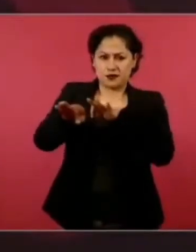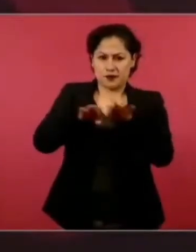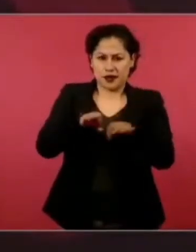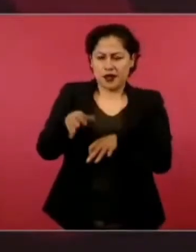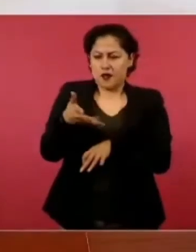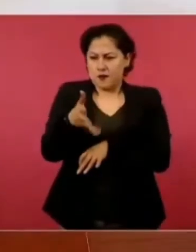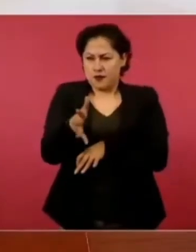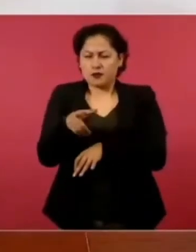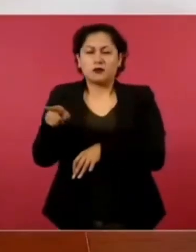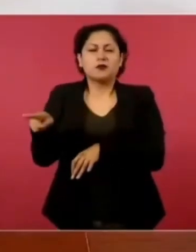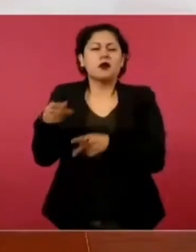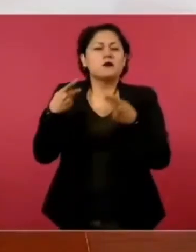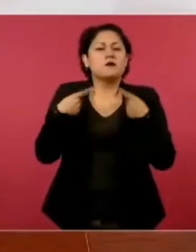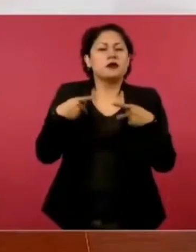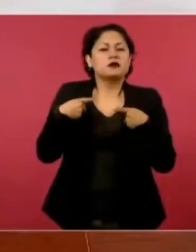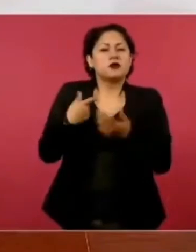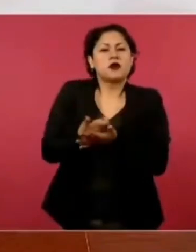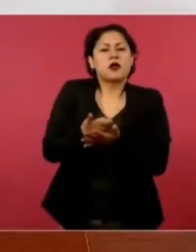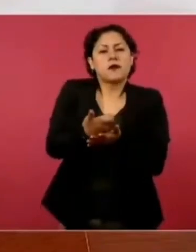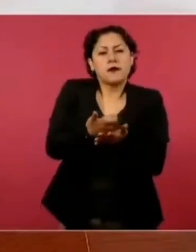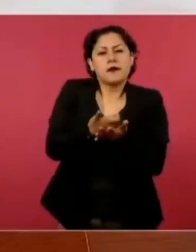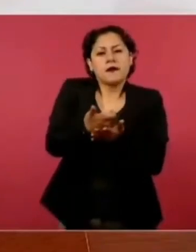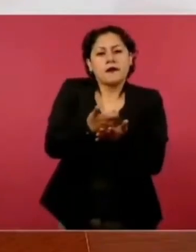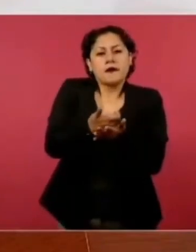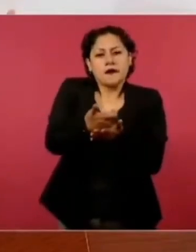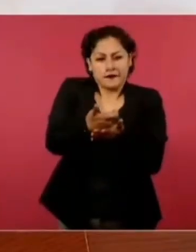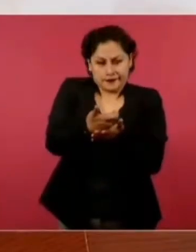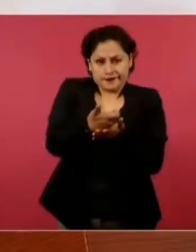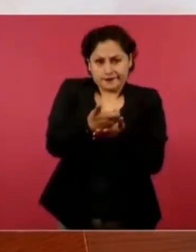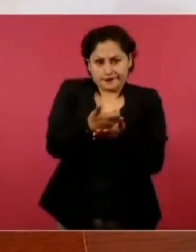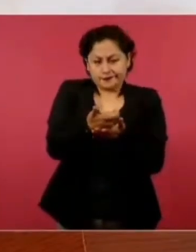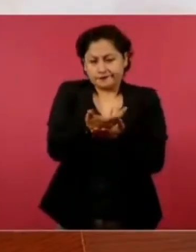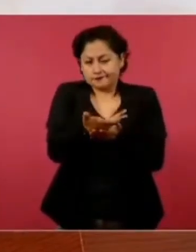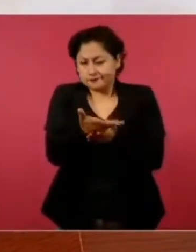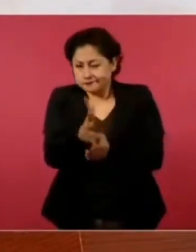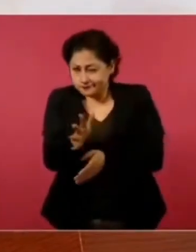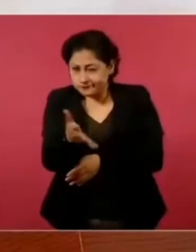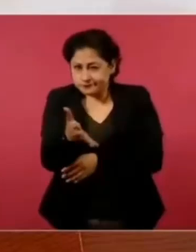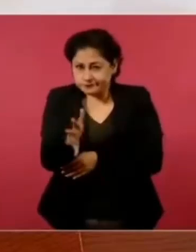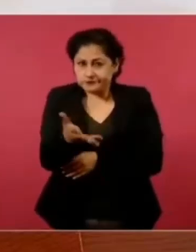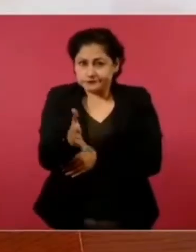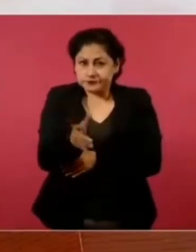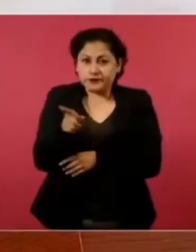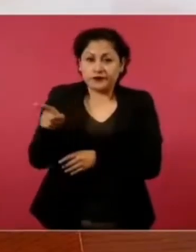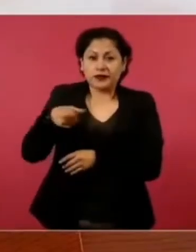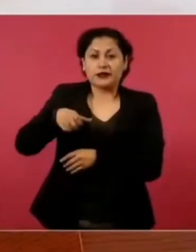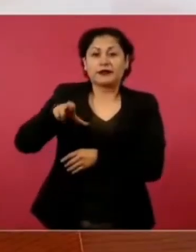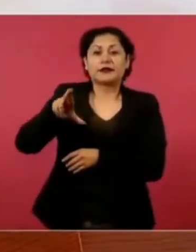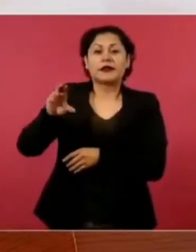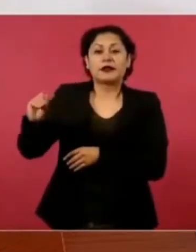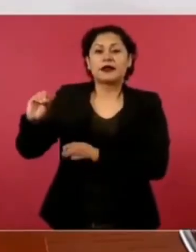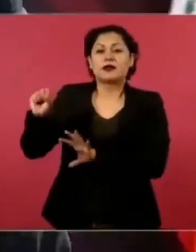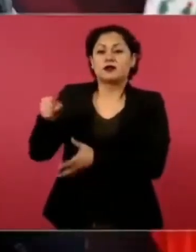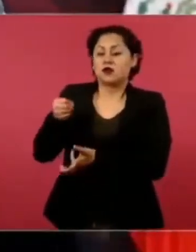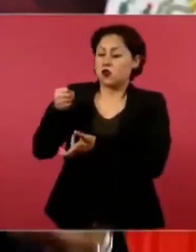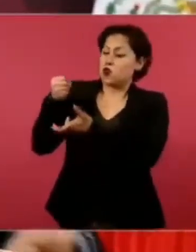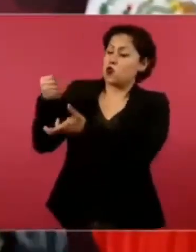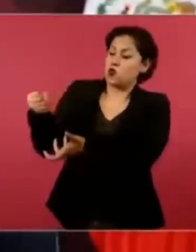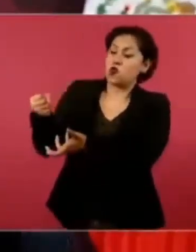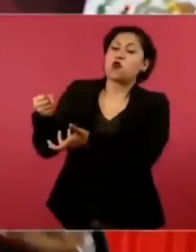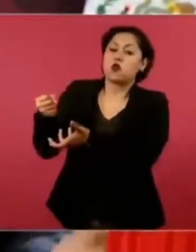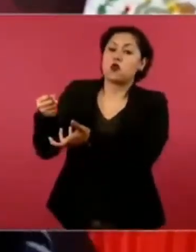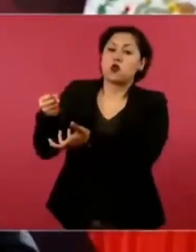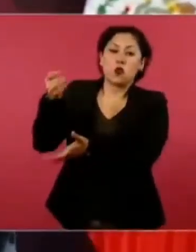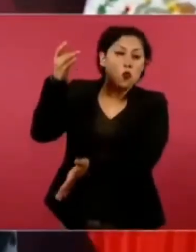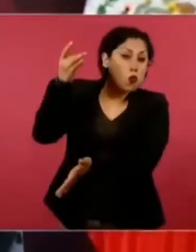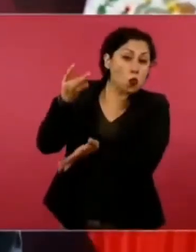en pago la nómina para Quintana Roo debe ser solo por lo del